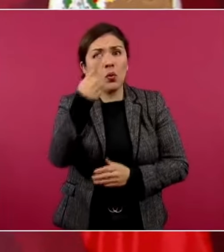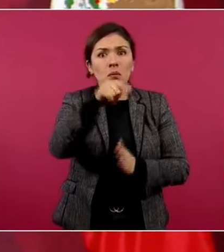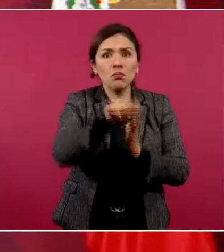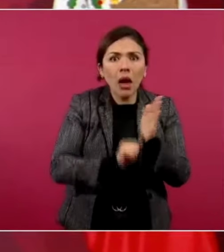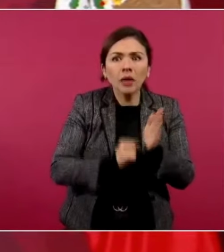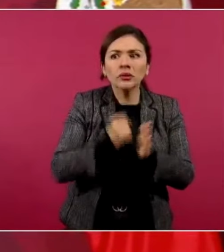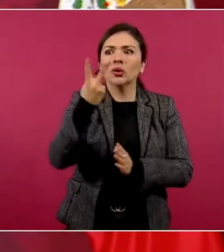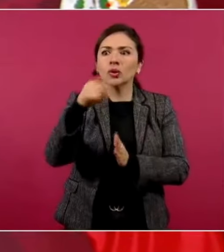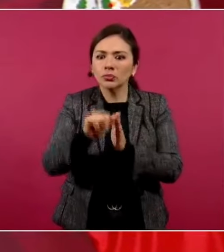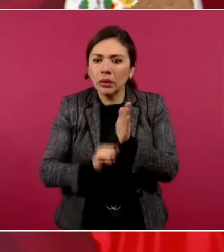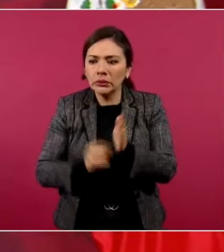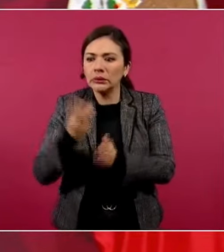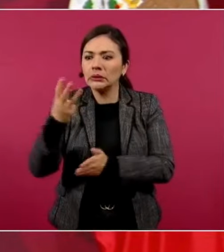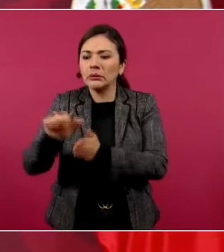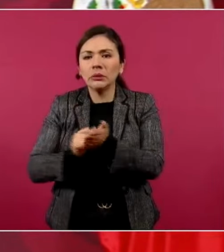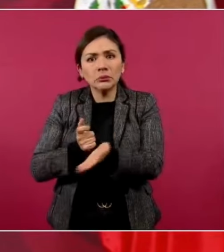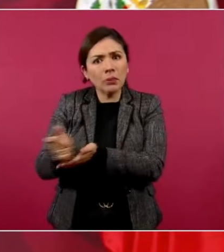meses sin pago.